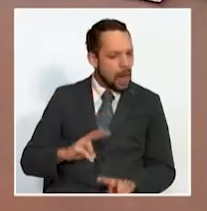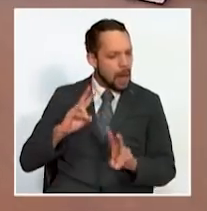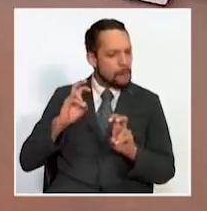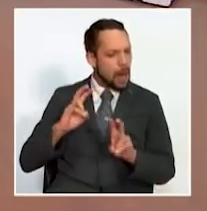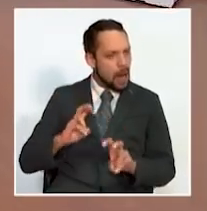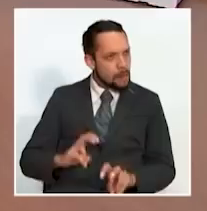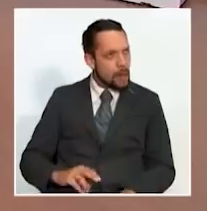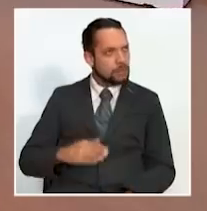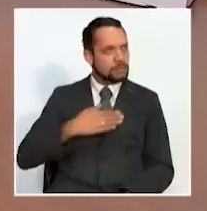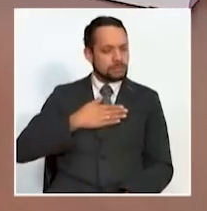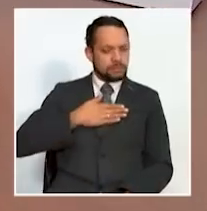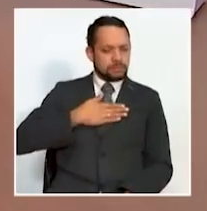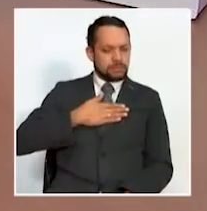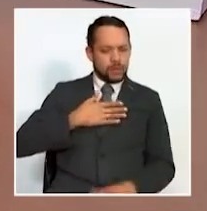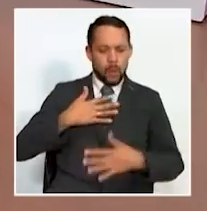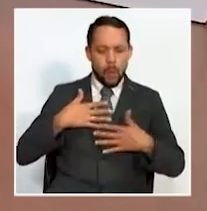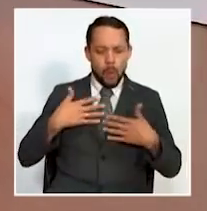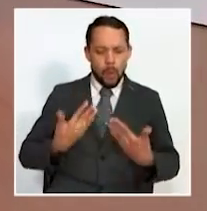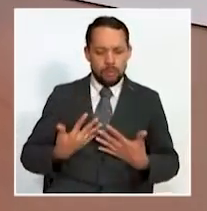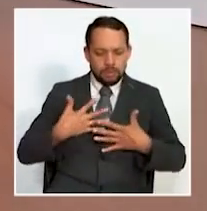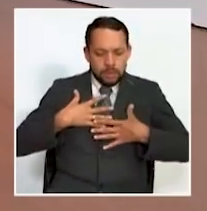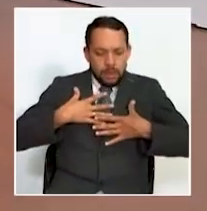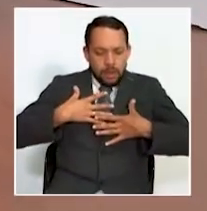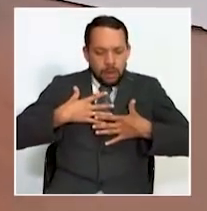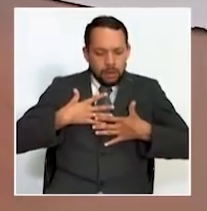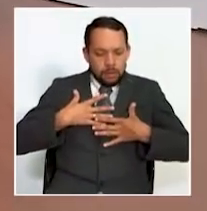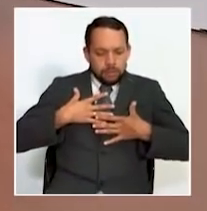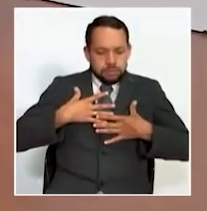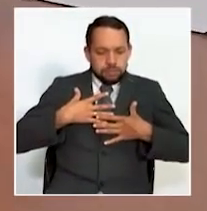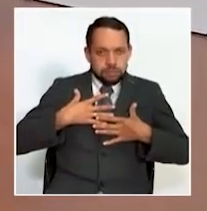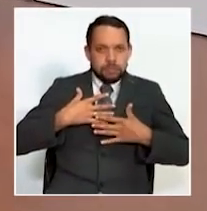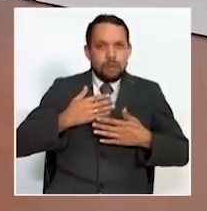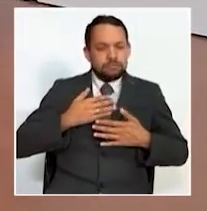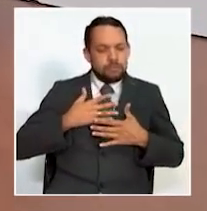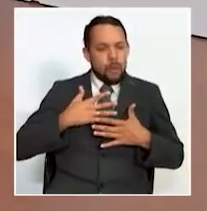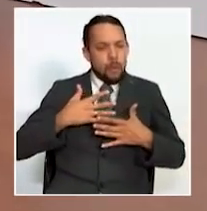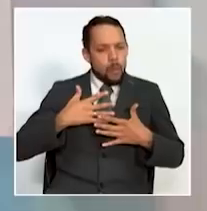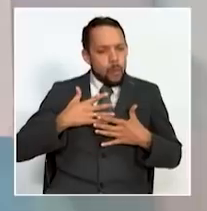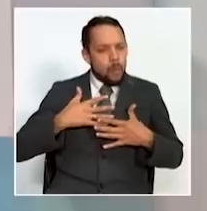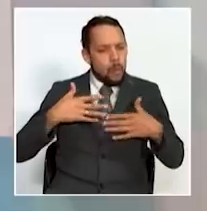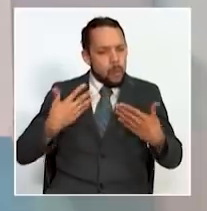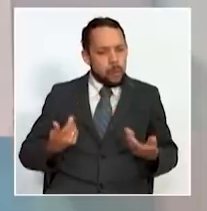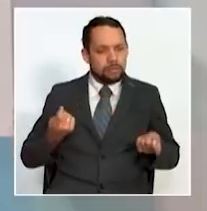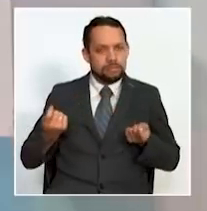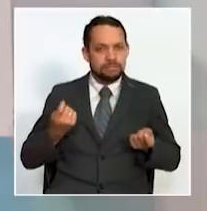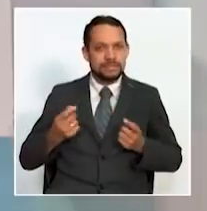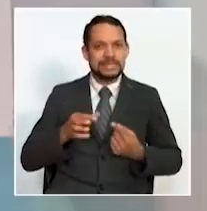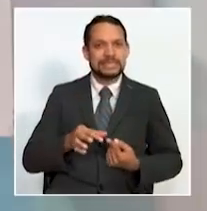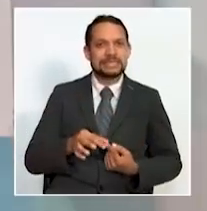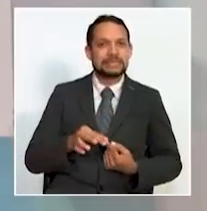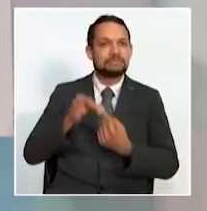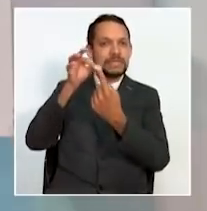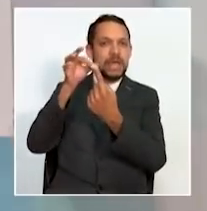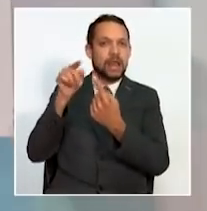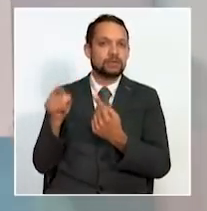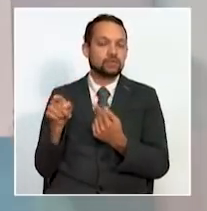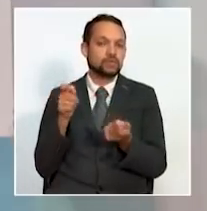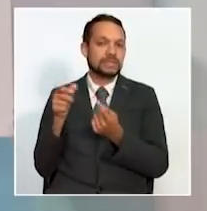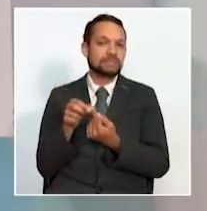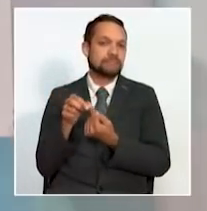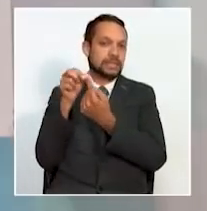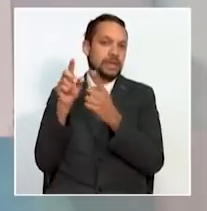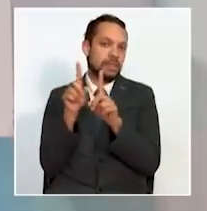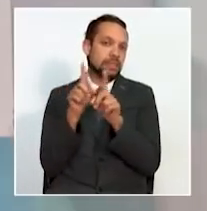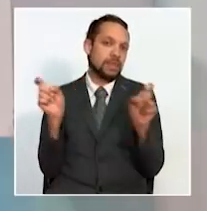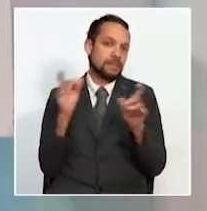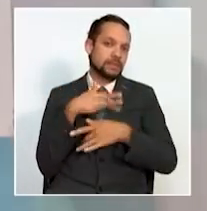parte pulmonar y la parte médica integral. Él es terapeuta respiratorio, también es especialista en todo el campo de